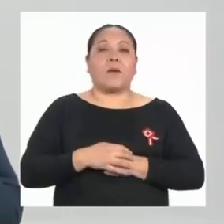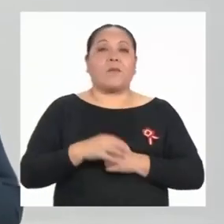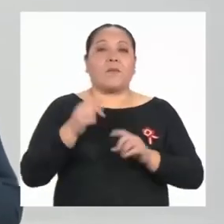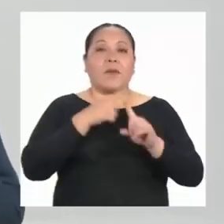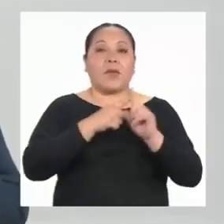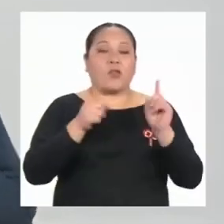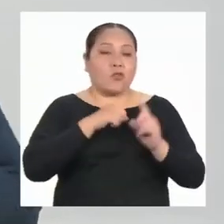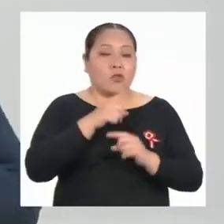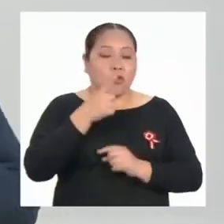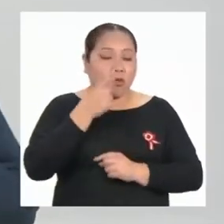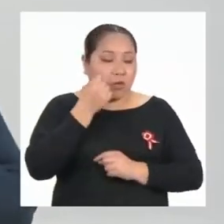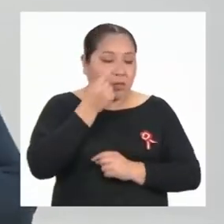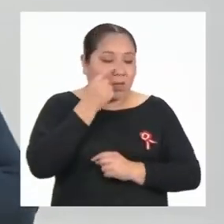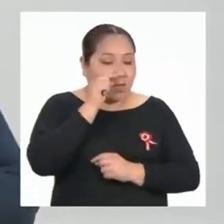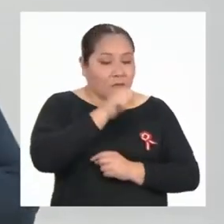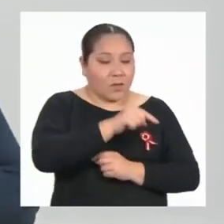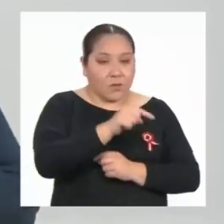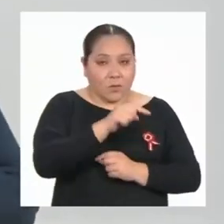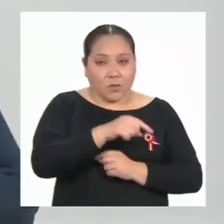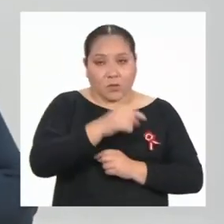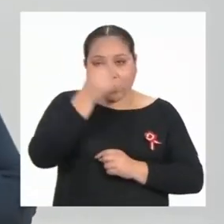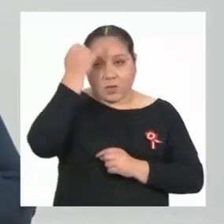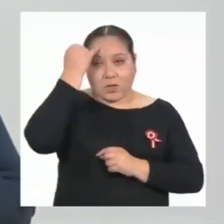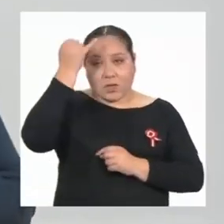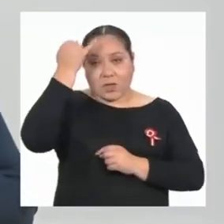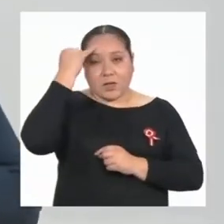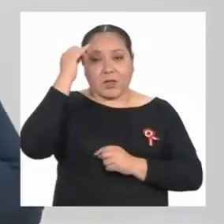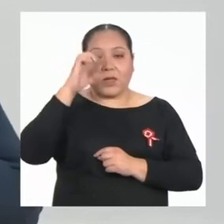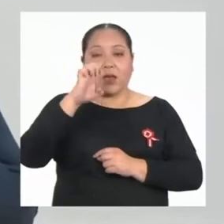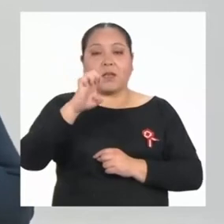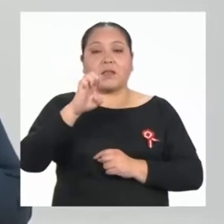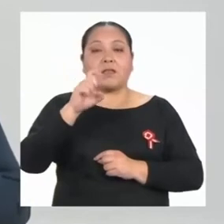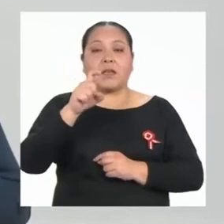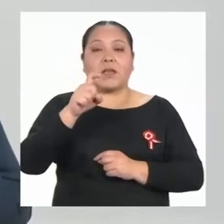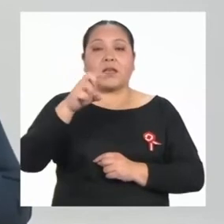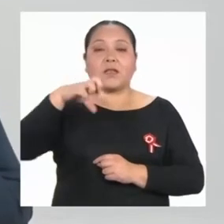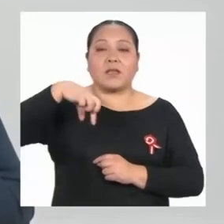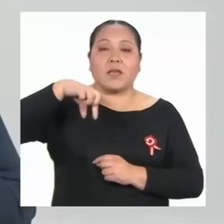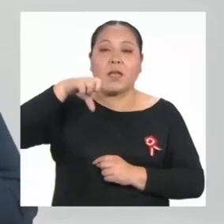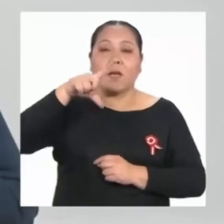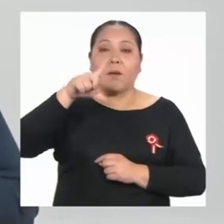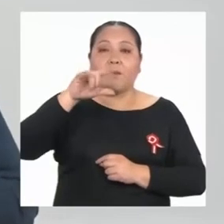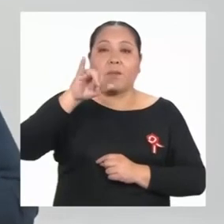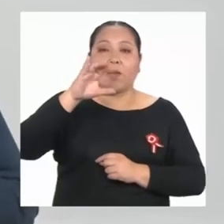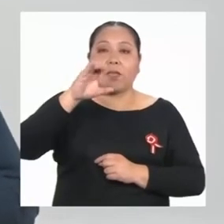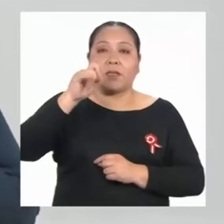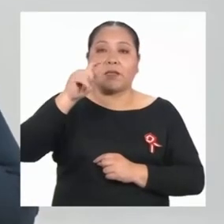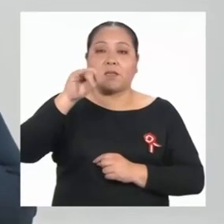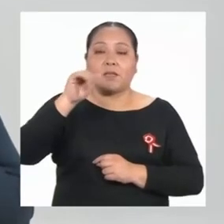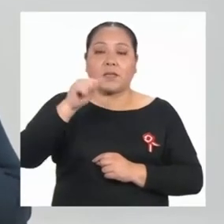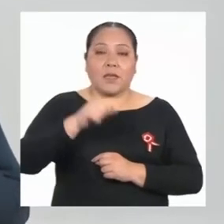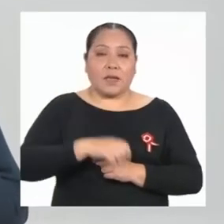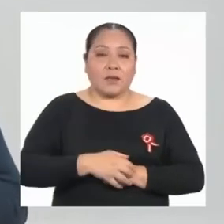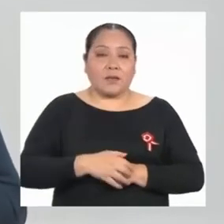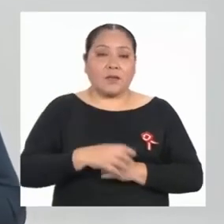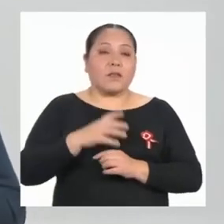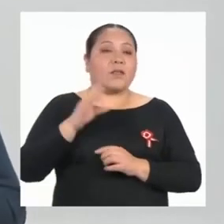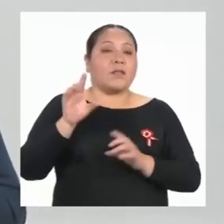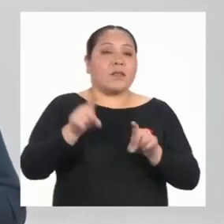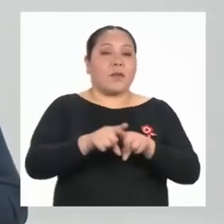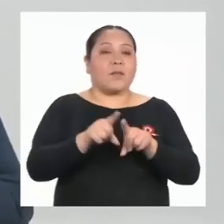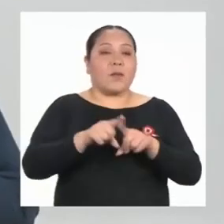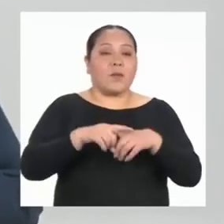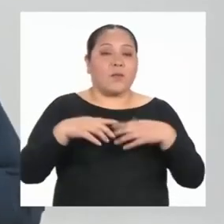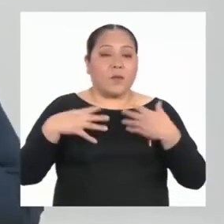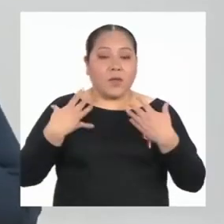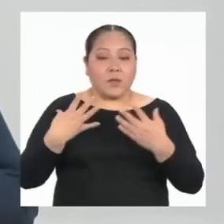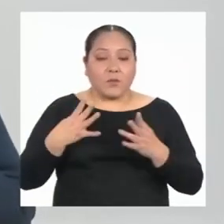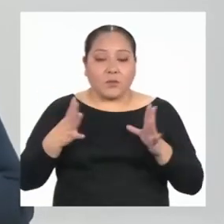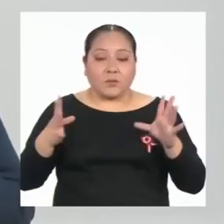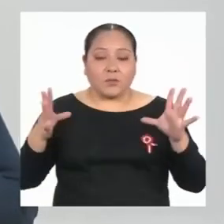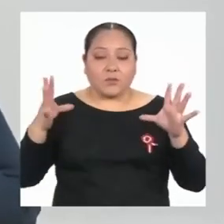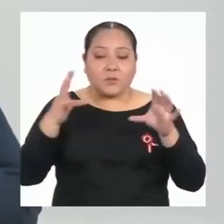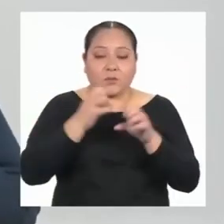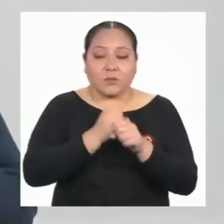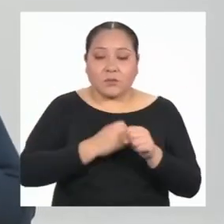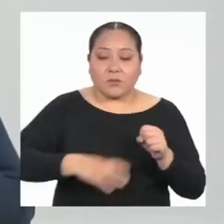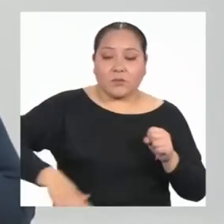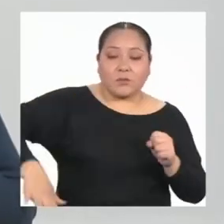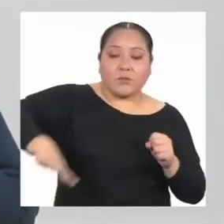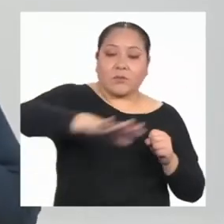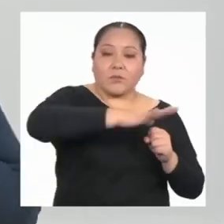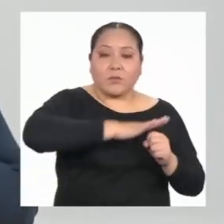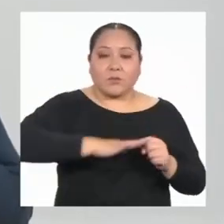no reconocemos la idea de forma explícita, podemos valernos de la estrategia de generalización para inferir